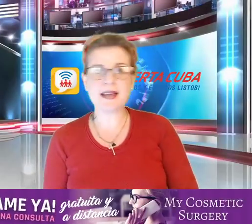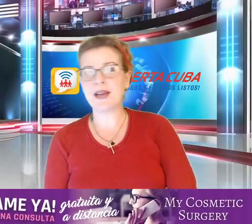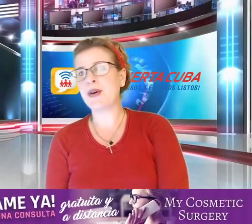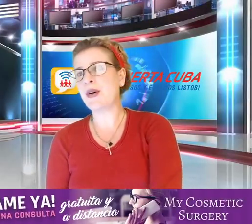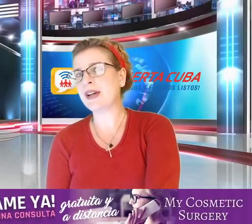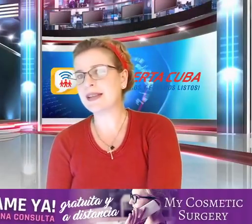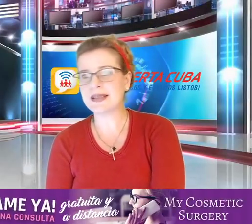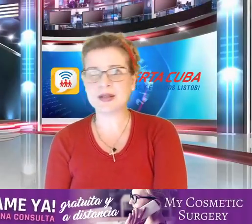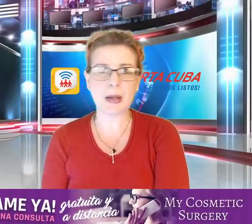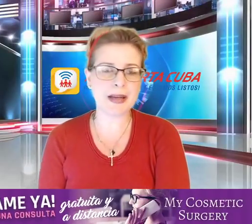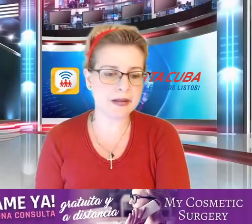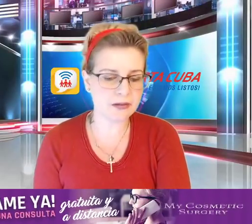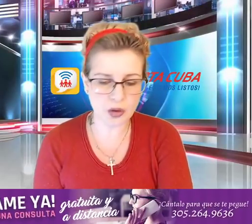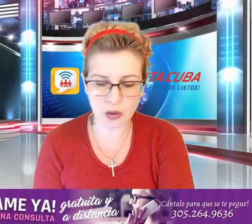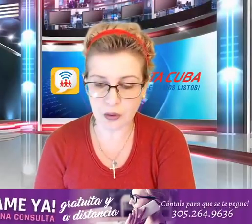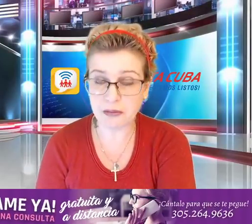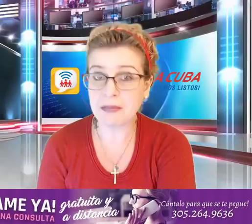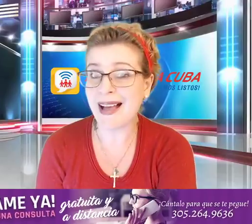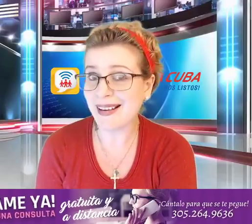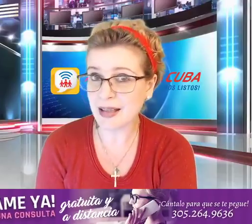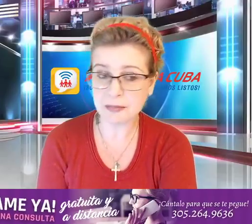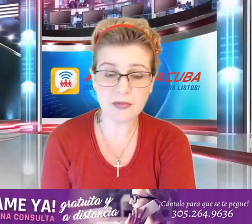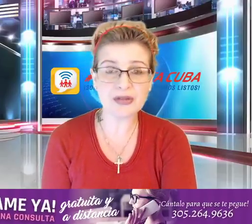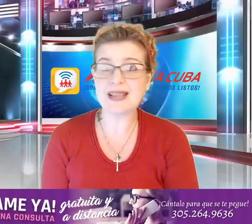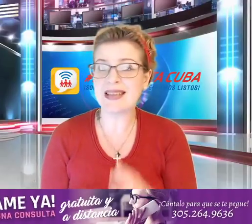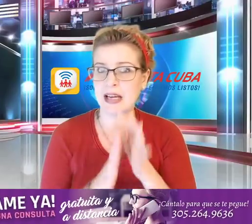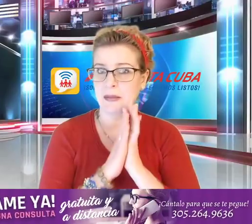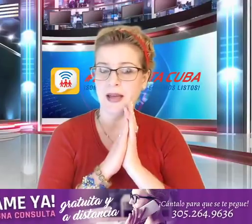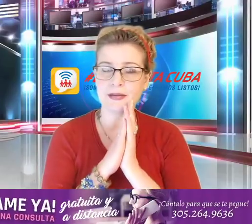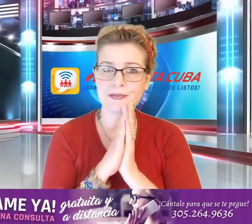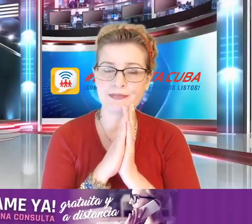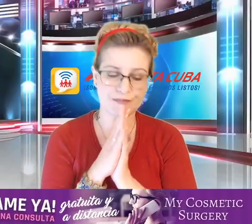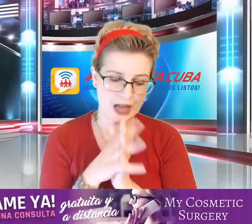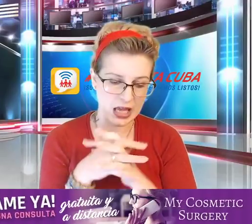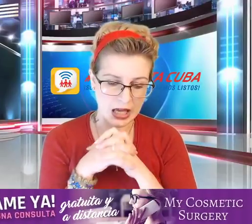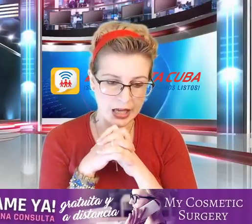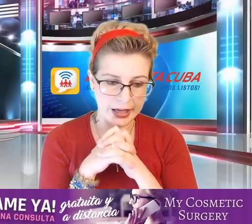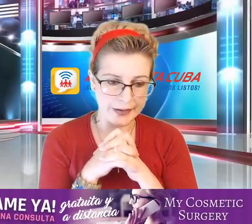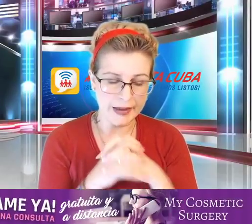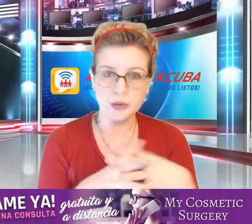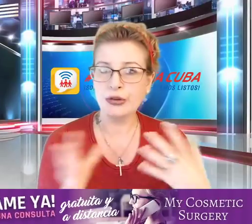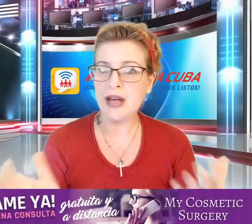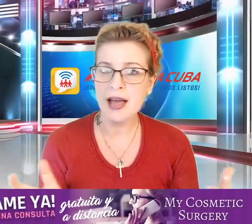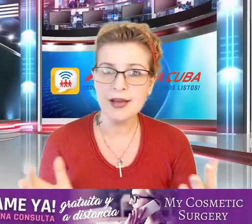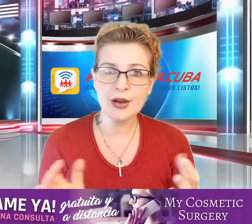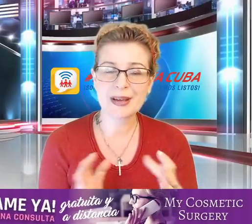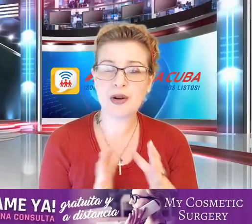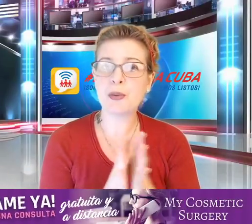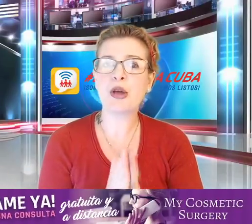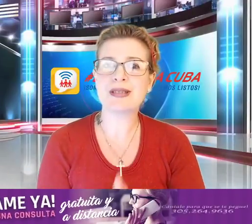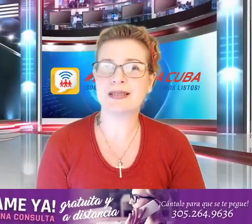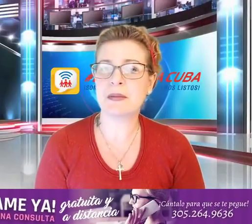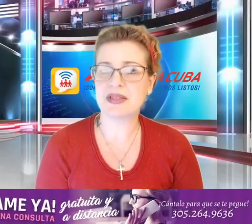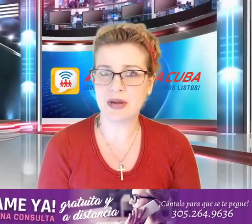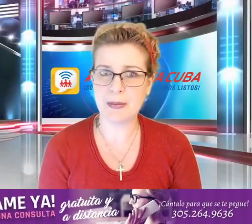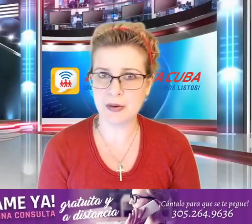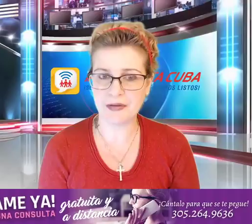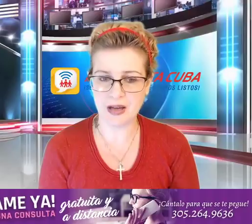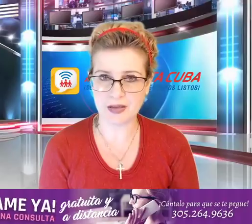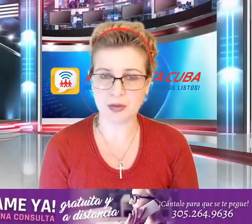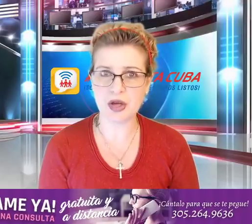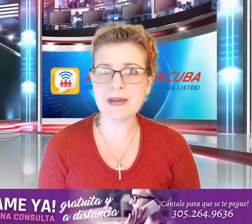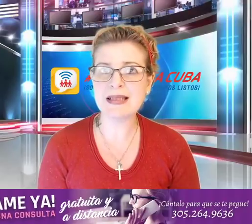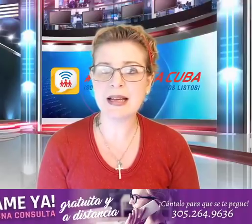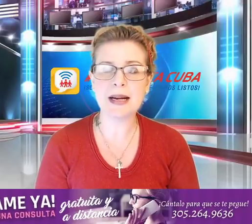ha pasado hoy ha sido tremendo. Alguien, no sé si es que me han denunciado, pero no puedo hacer transmisión en